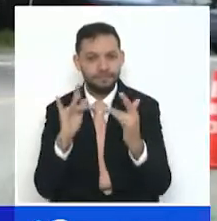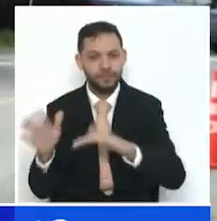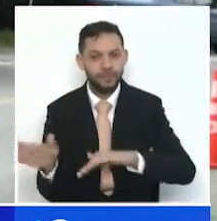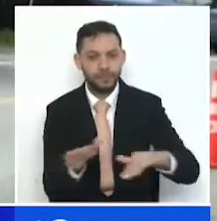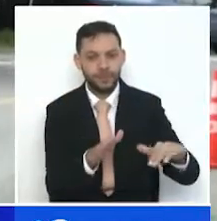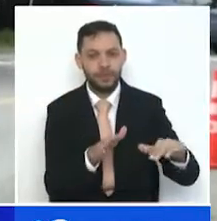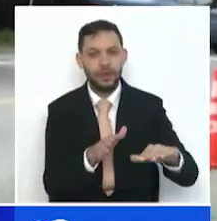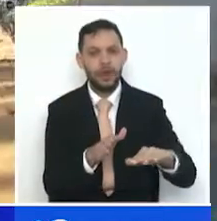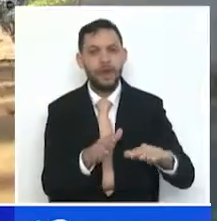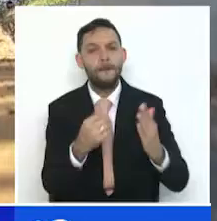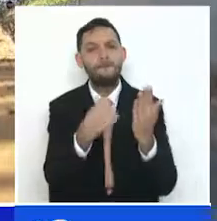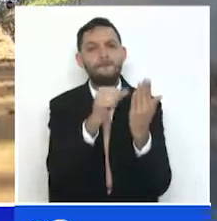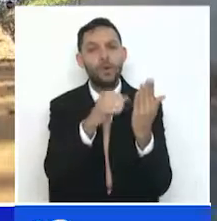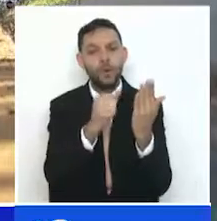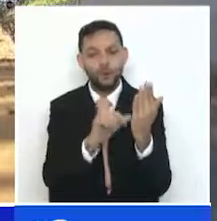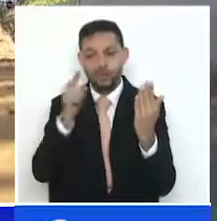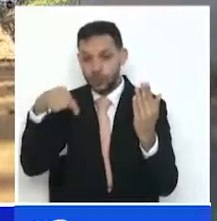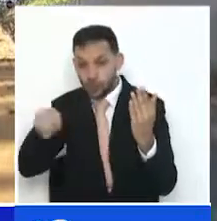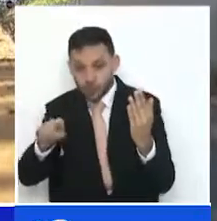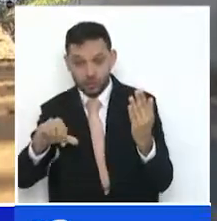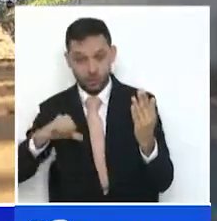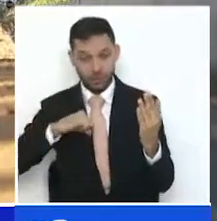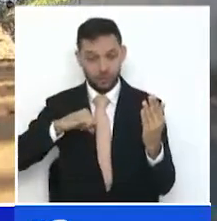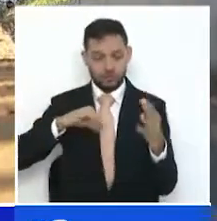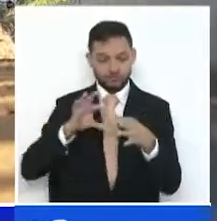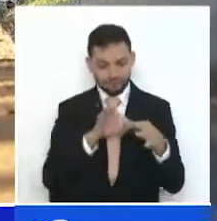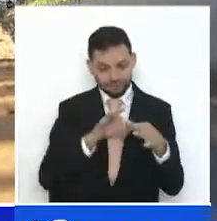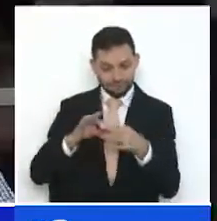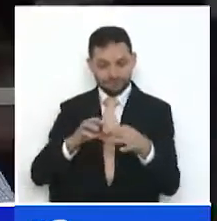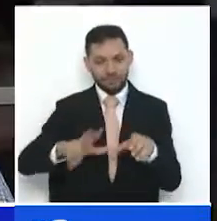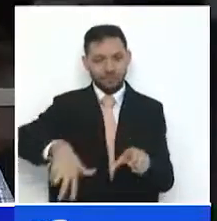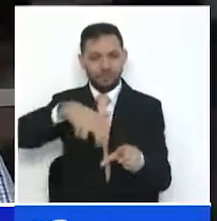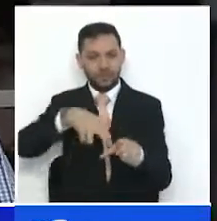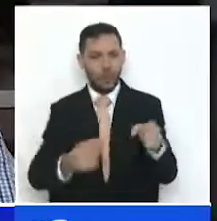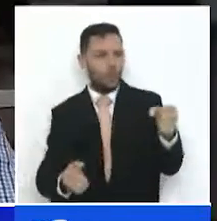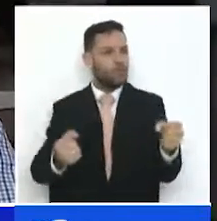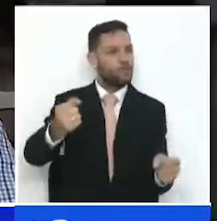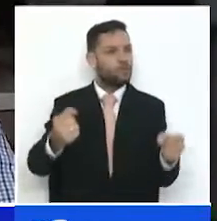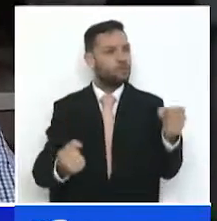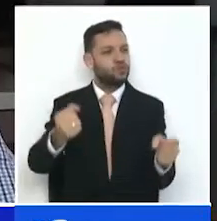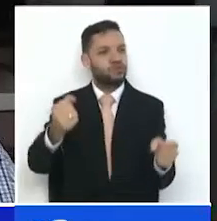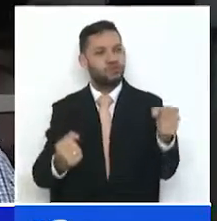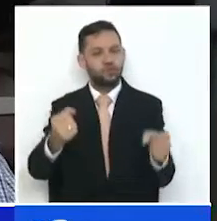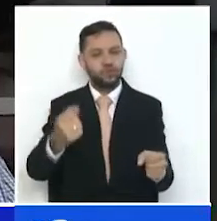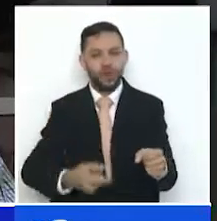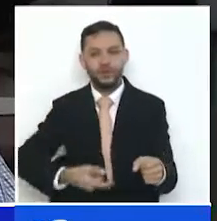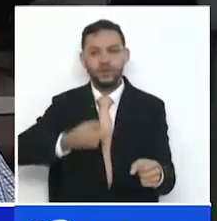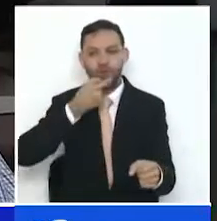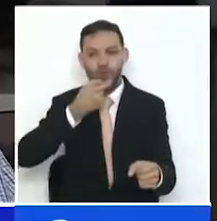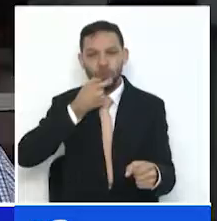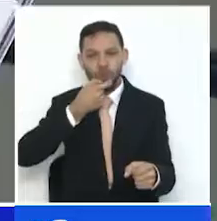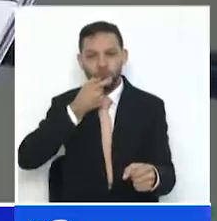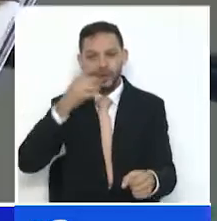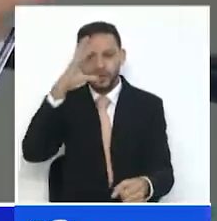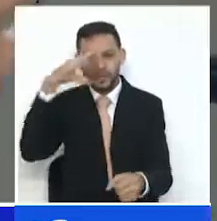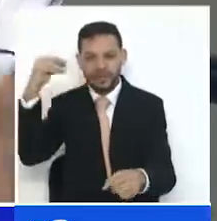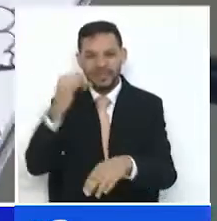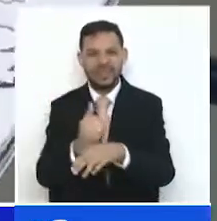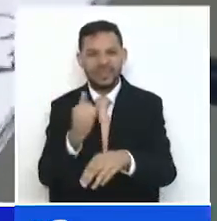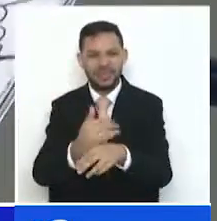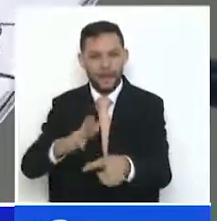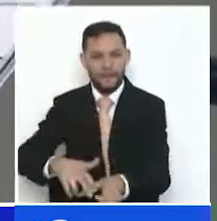marco del programa Tú y Yo Seguros en la Vía, desde el Instituto Departamental de Tránsito del Quindío se vienen adelantando